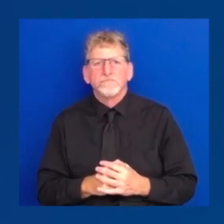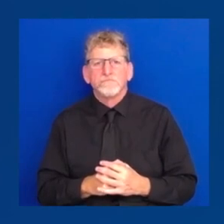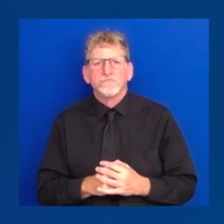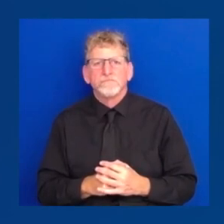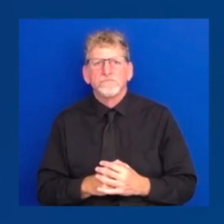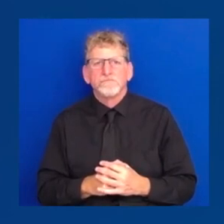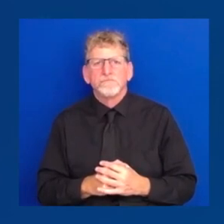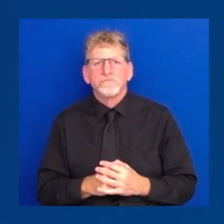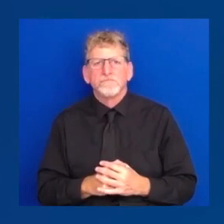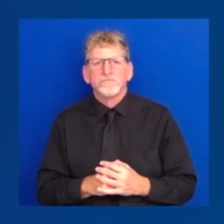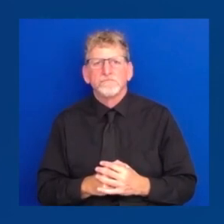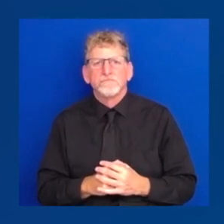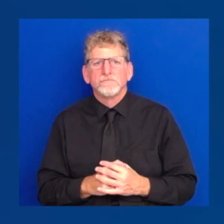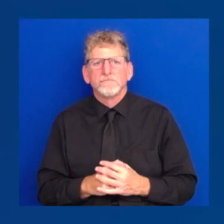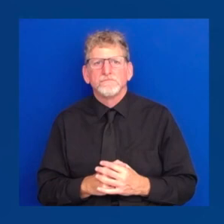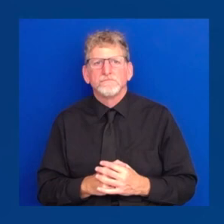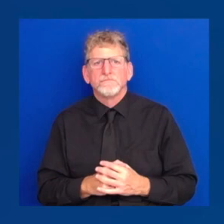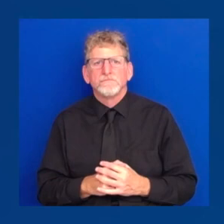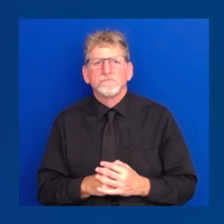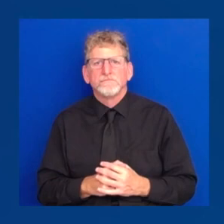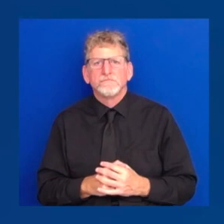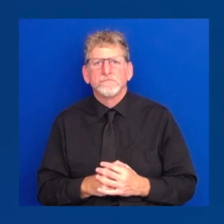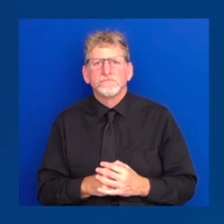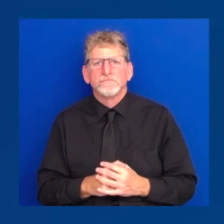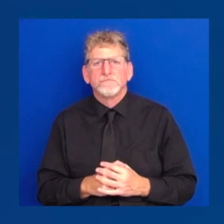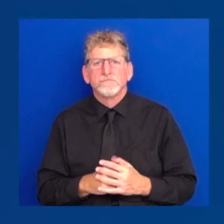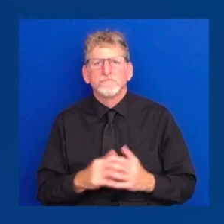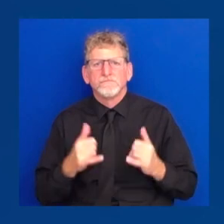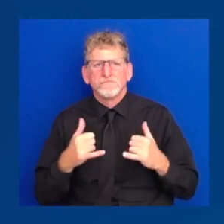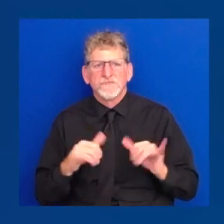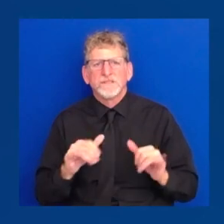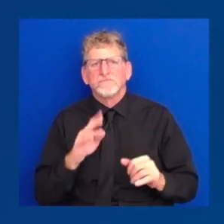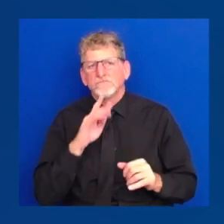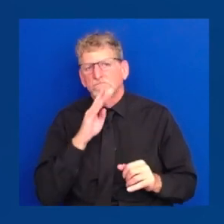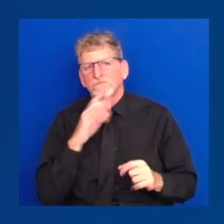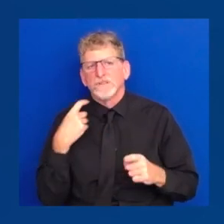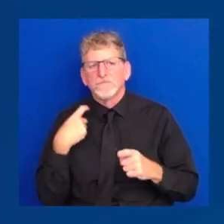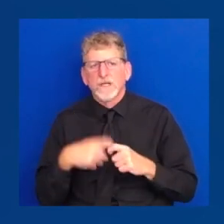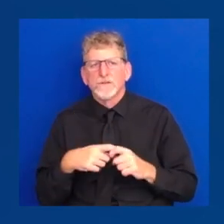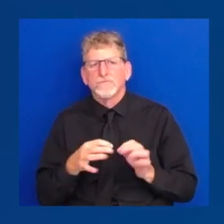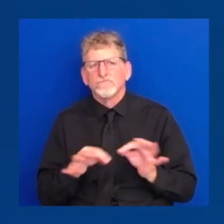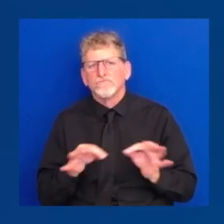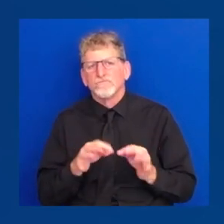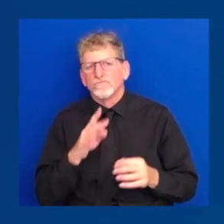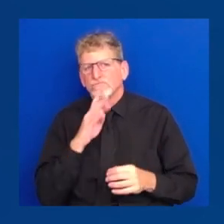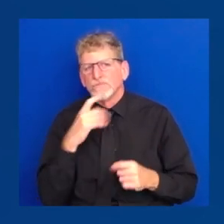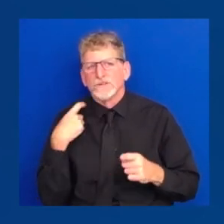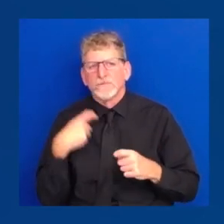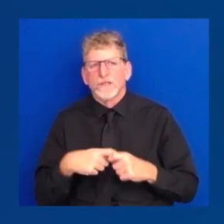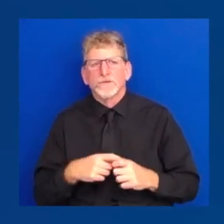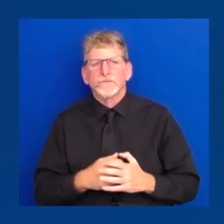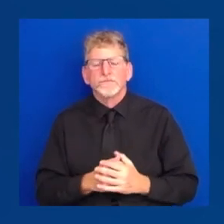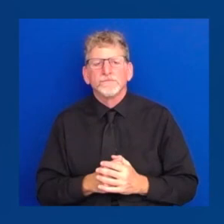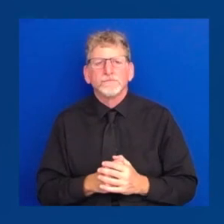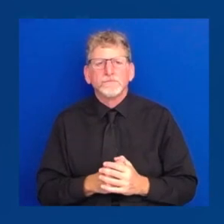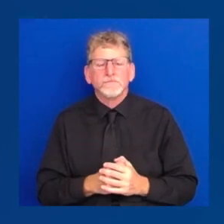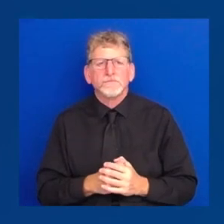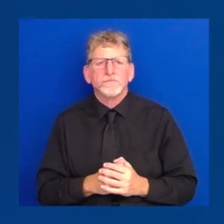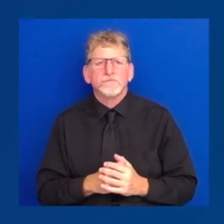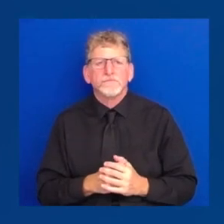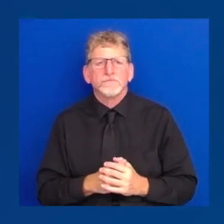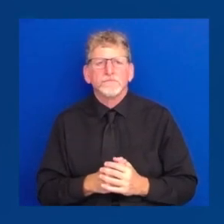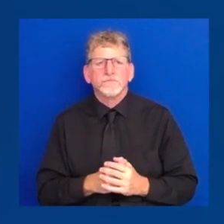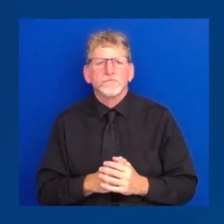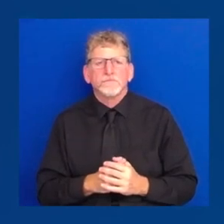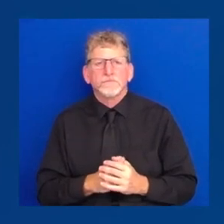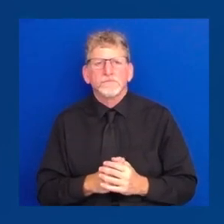empleo, podemos dejar a nuestros hijos ir a las escuelas y podemos saber que vamos a protegernos cada uno. Y por eso es importante